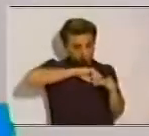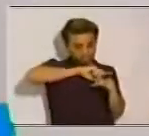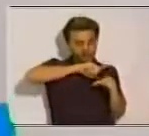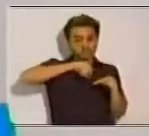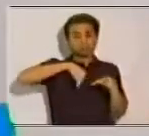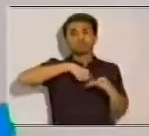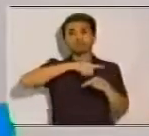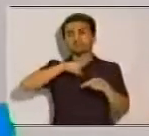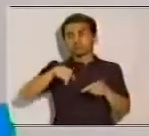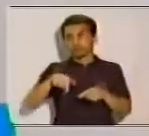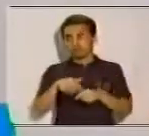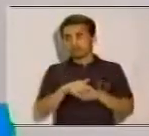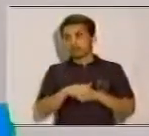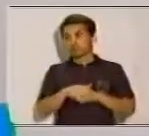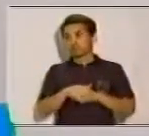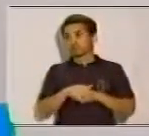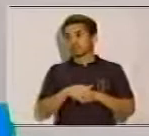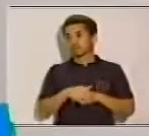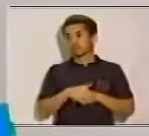trazar